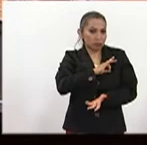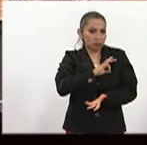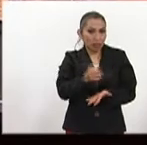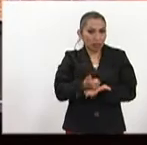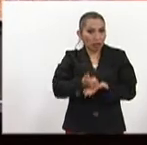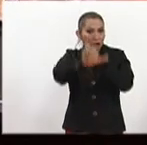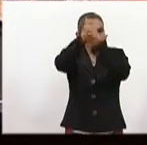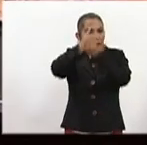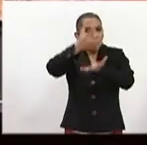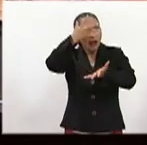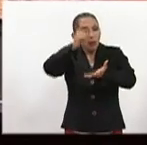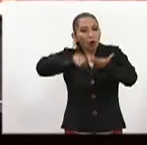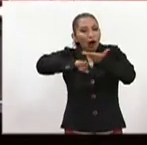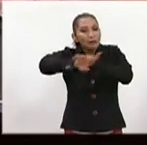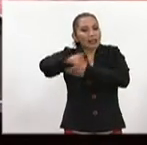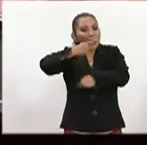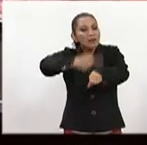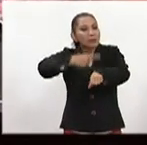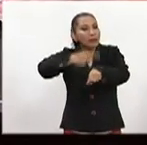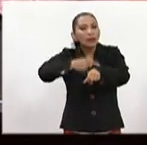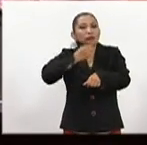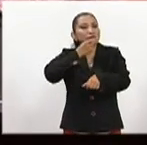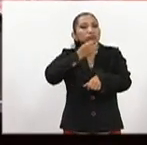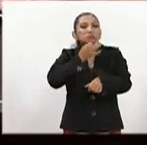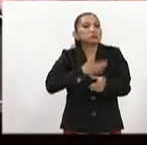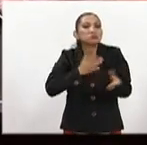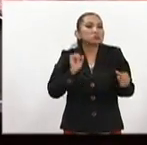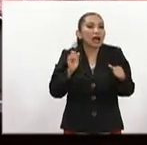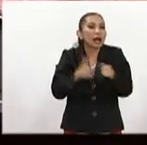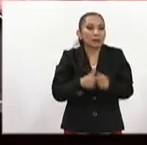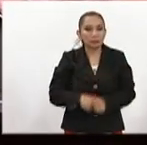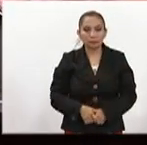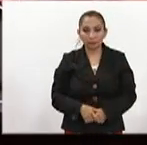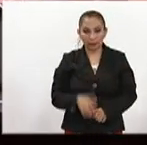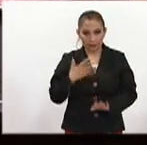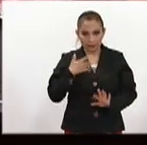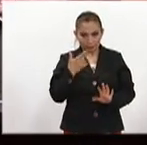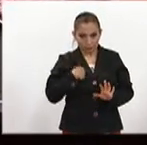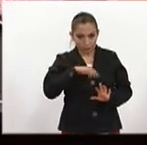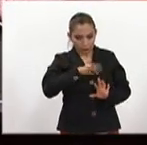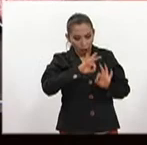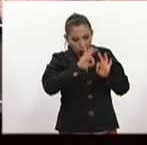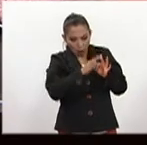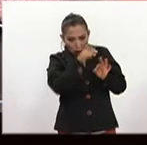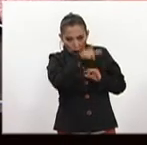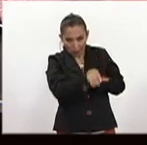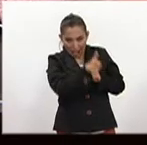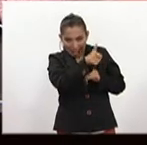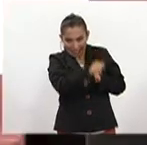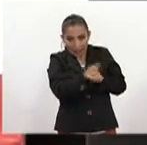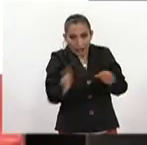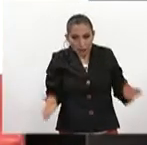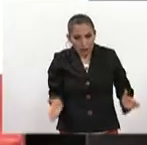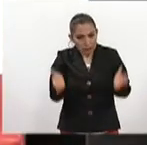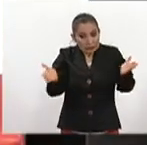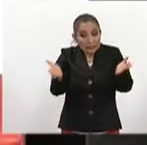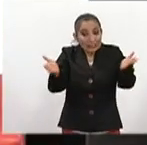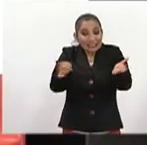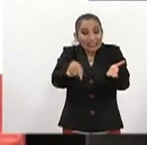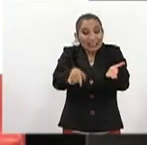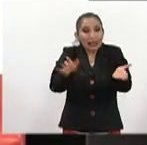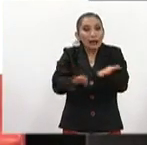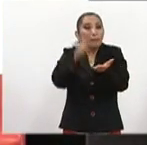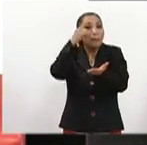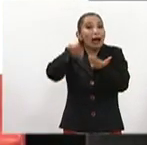a prevenir muchas enfermedades. ¿Qué nos puede decir al respecto? Así es, el modelo que estamos queriendo precisamente promover, como lo mencionas, es